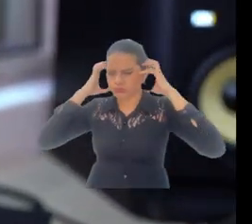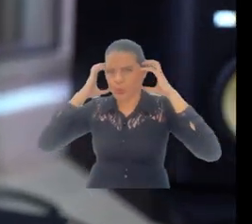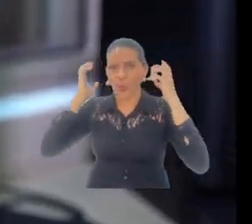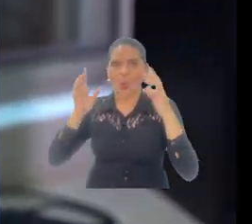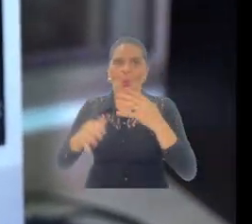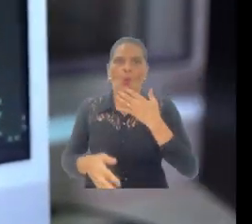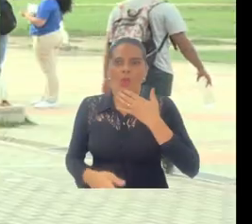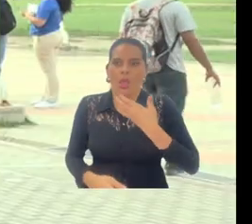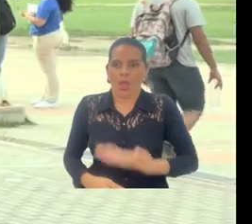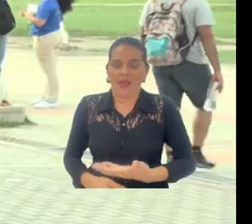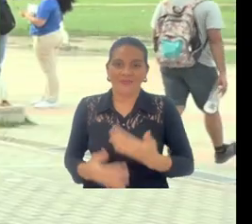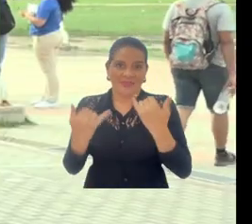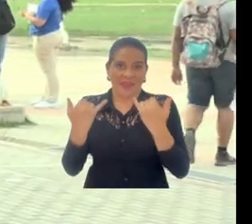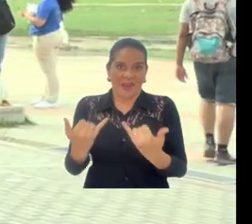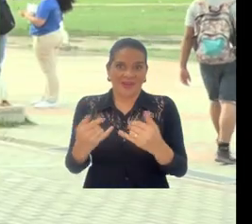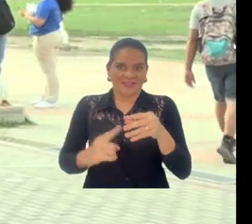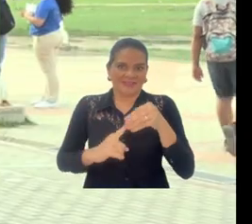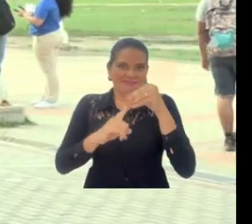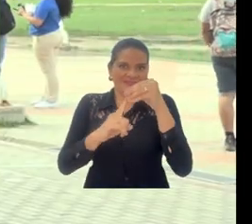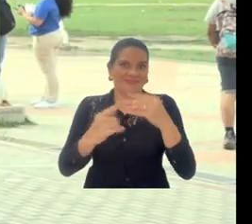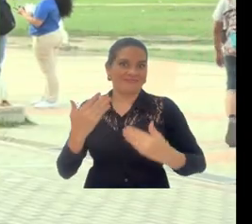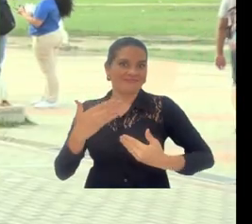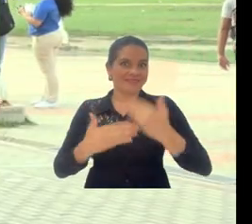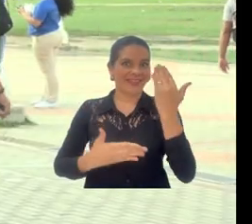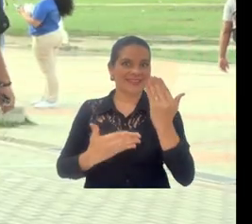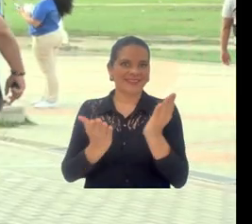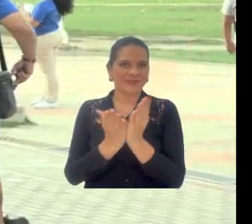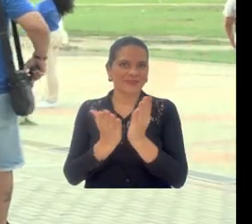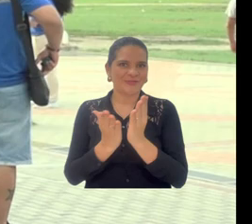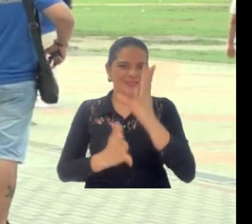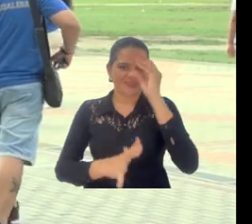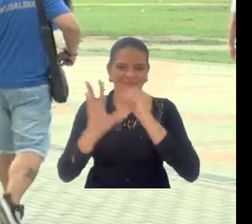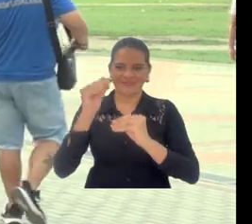queda uno sorprendido. Y más ahora que estamos llegando, saber